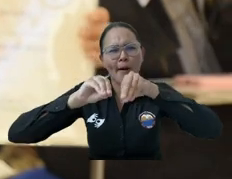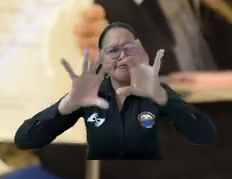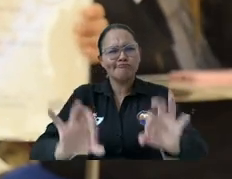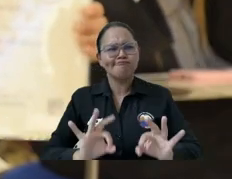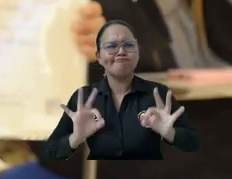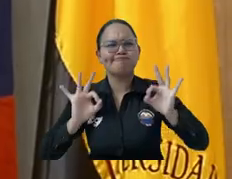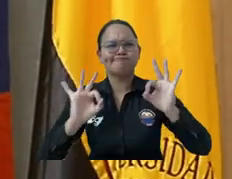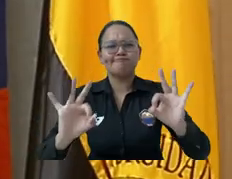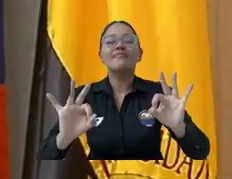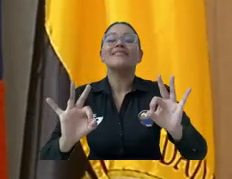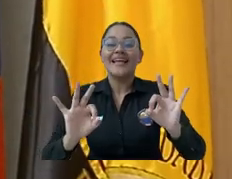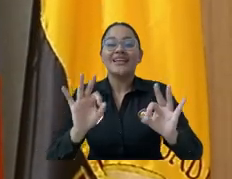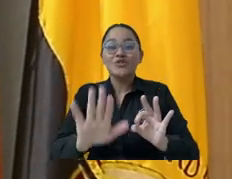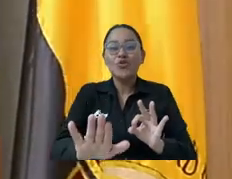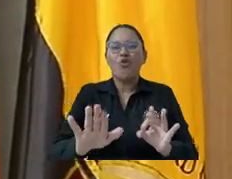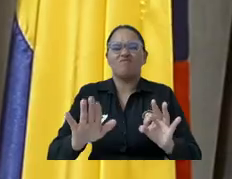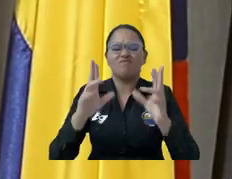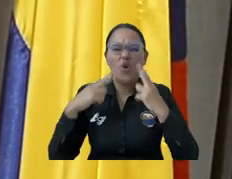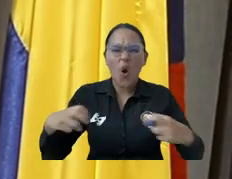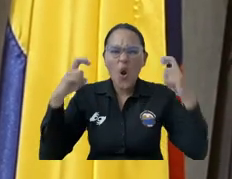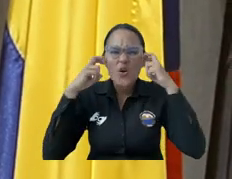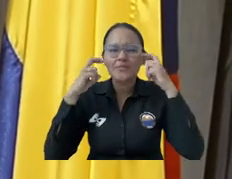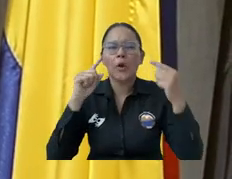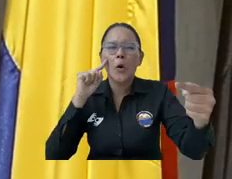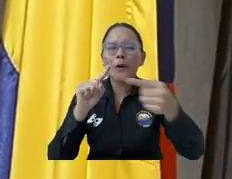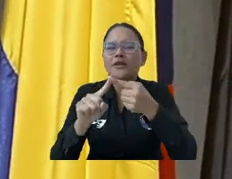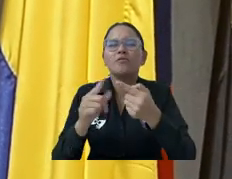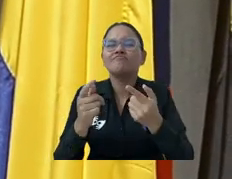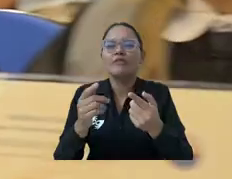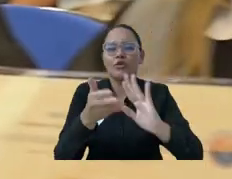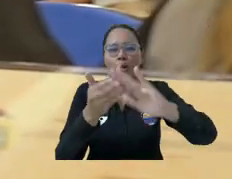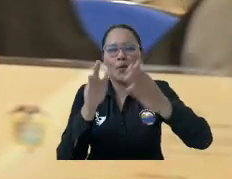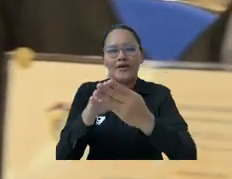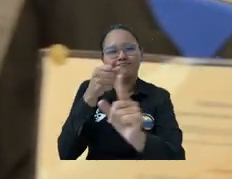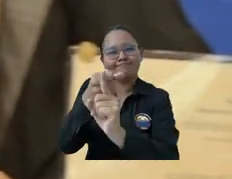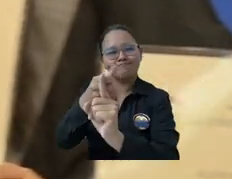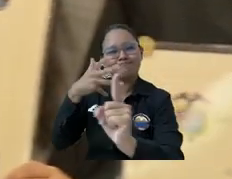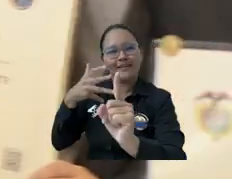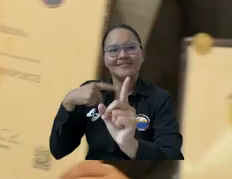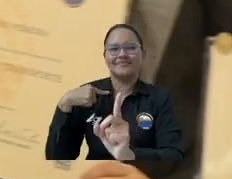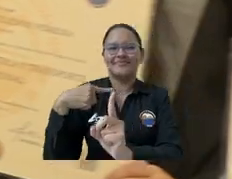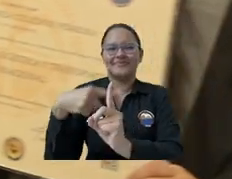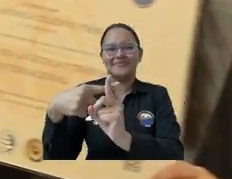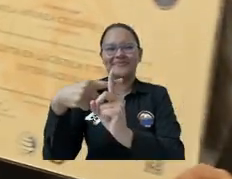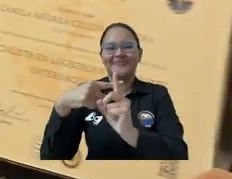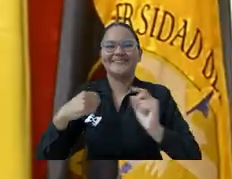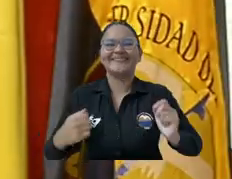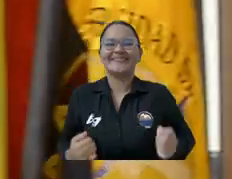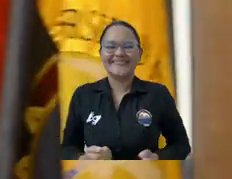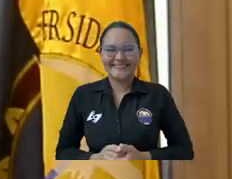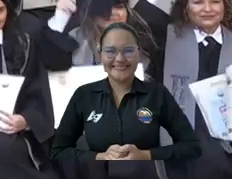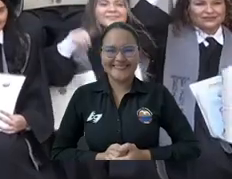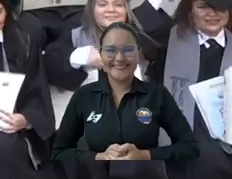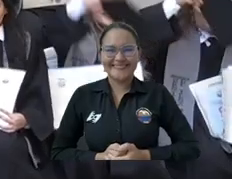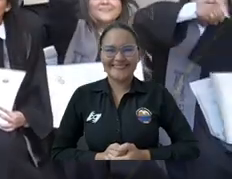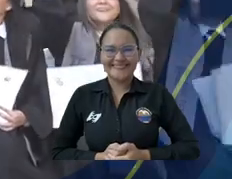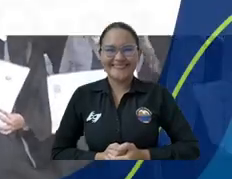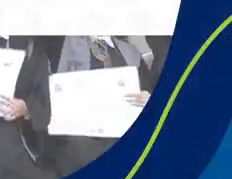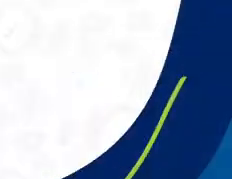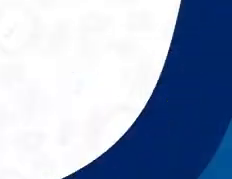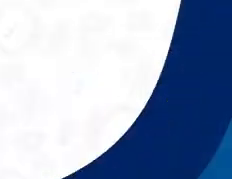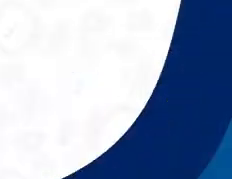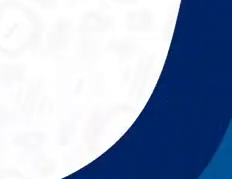formación académica en alta calidad que desde diferentes áreas del conocimiento impacte positivamente en las comunidades.